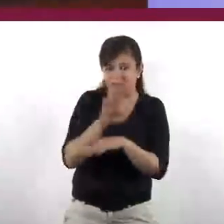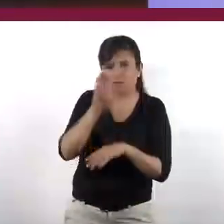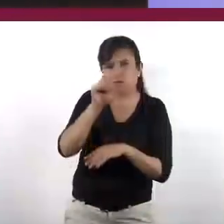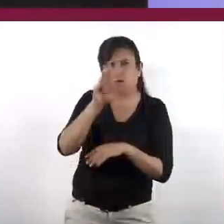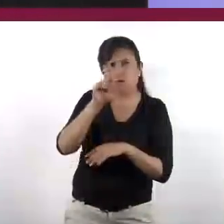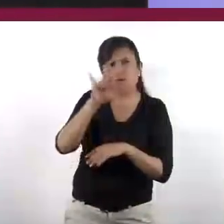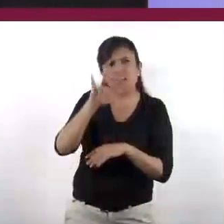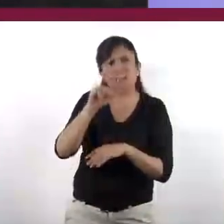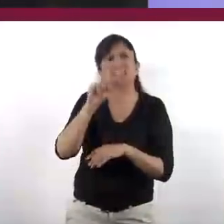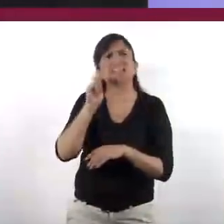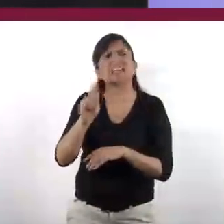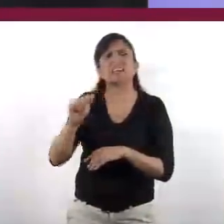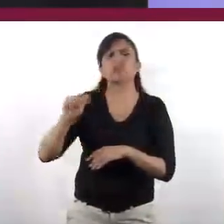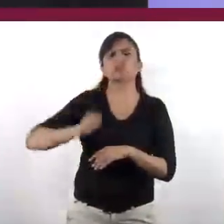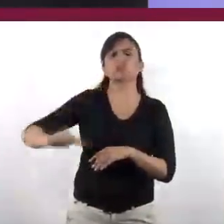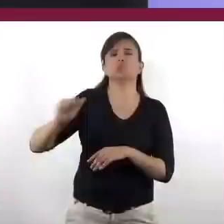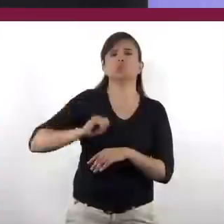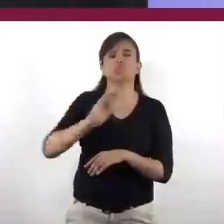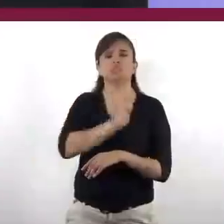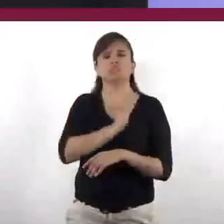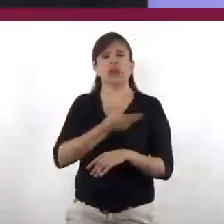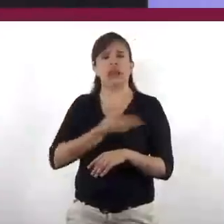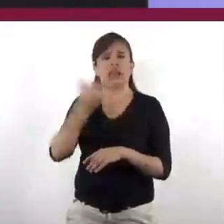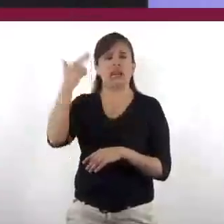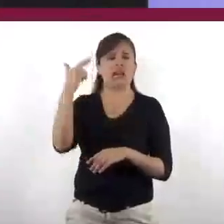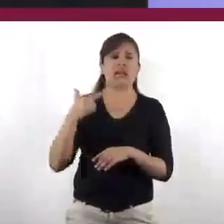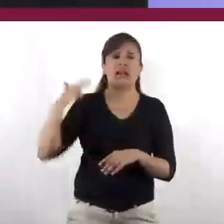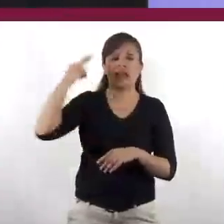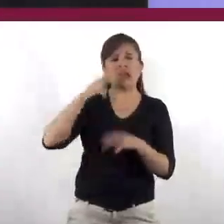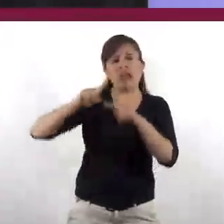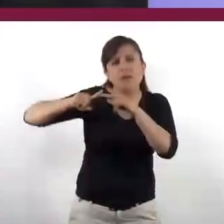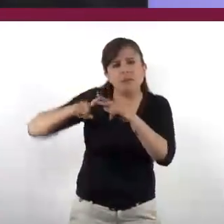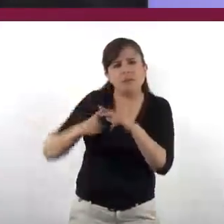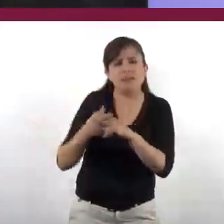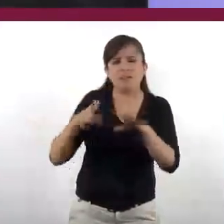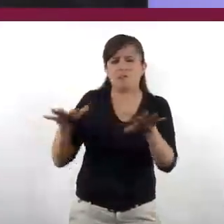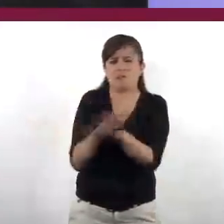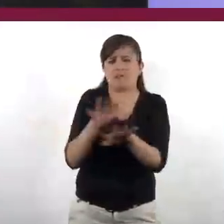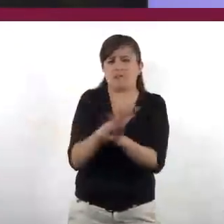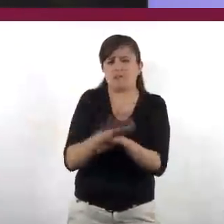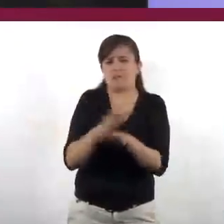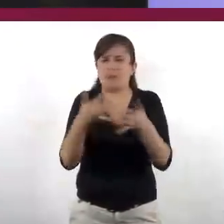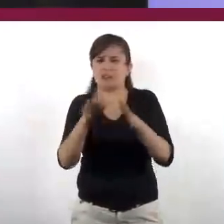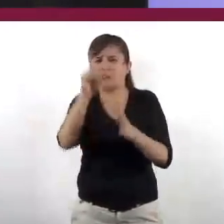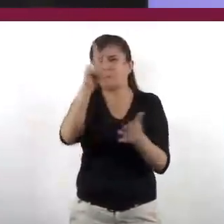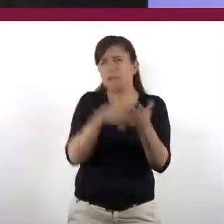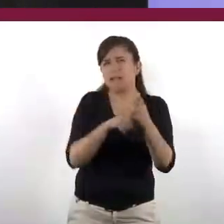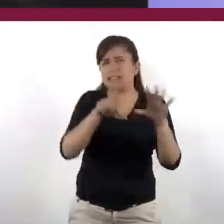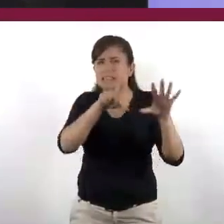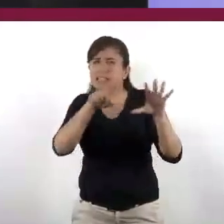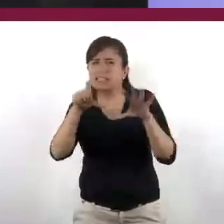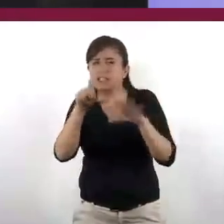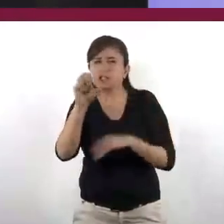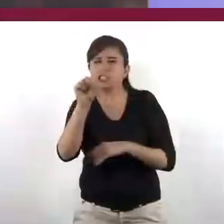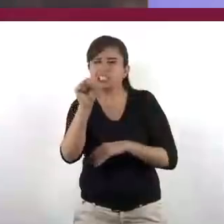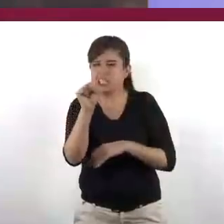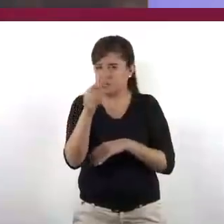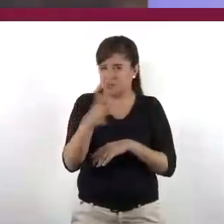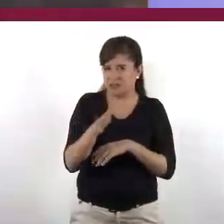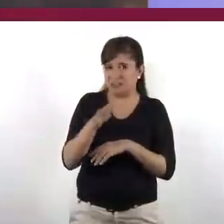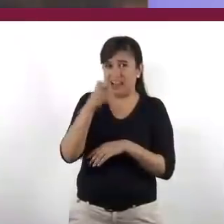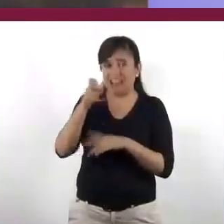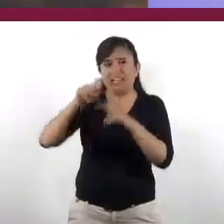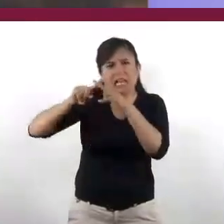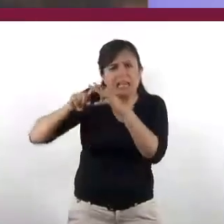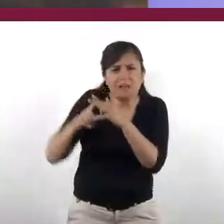de medidas que tomó la corona española que empiezan a implementarse a partir de la década de 1760. A partir